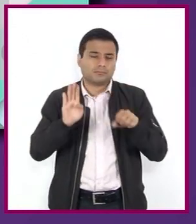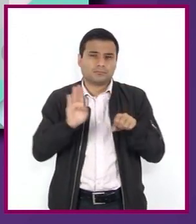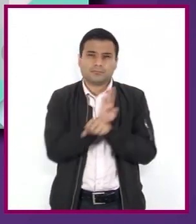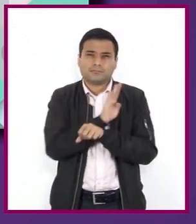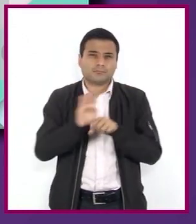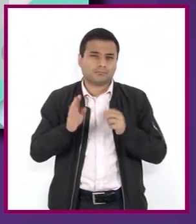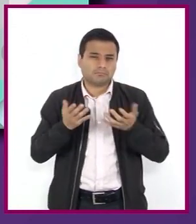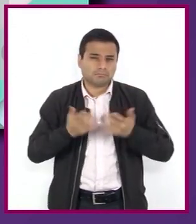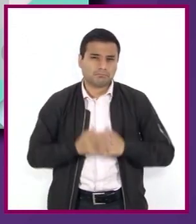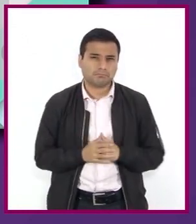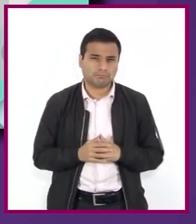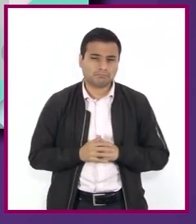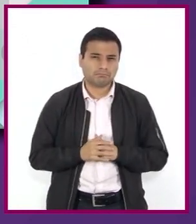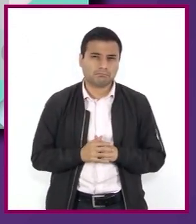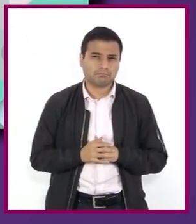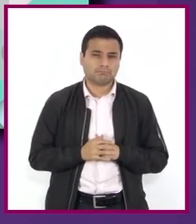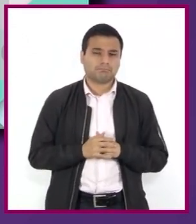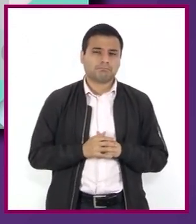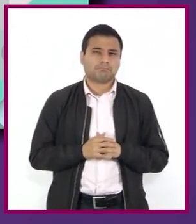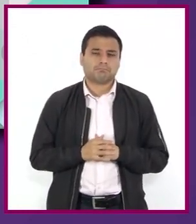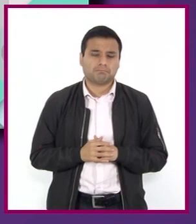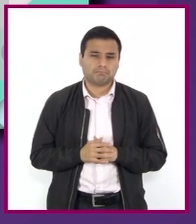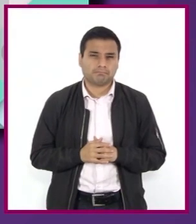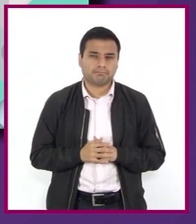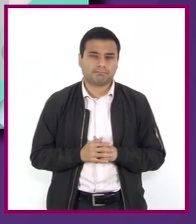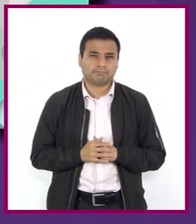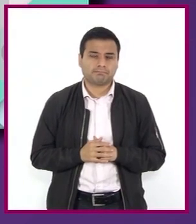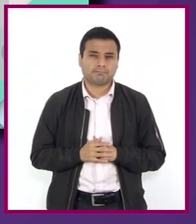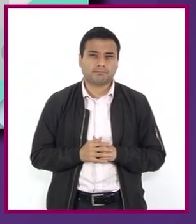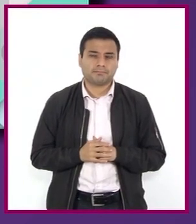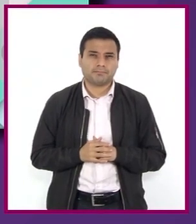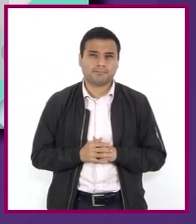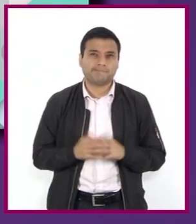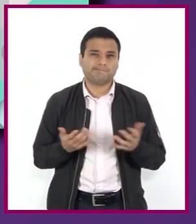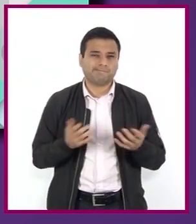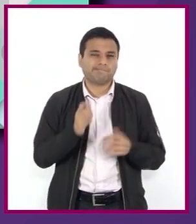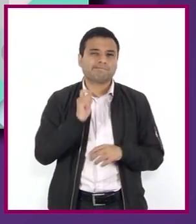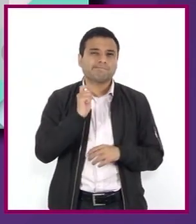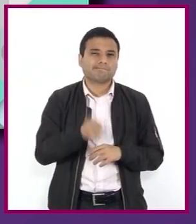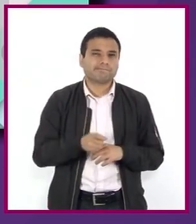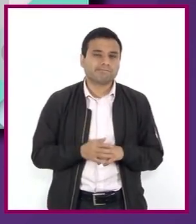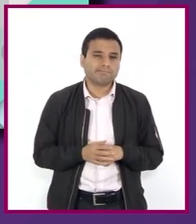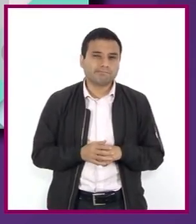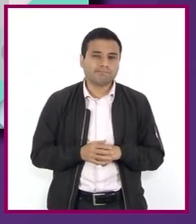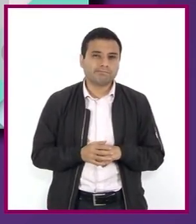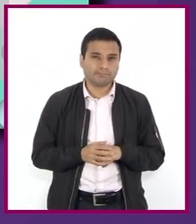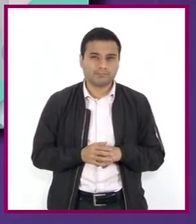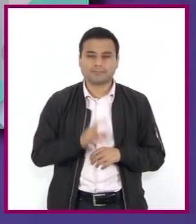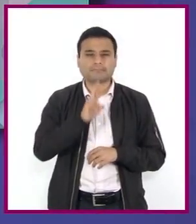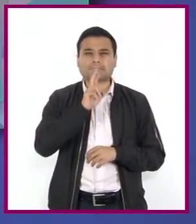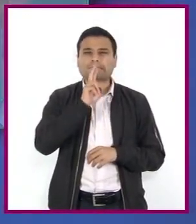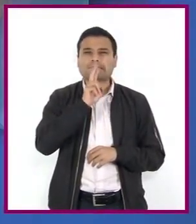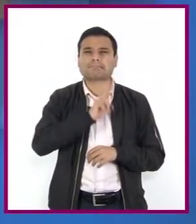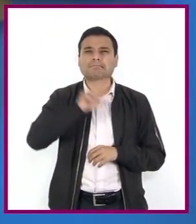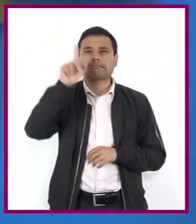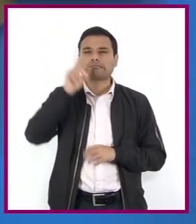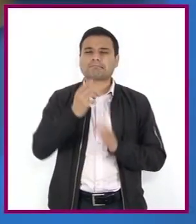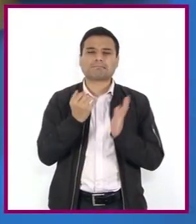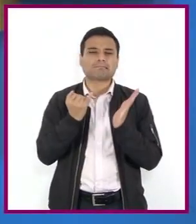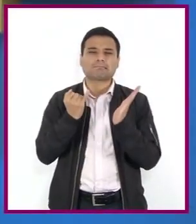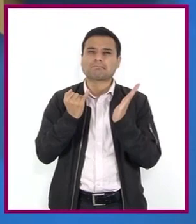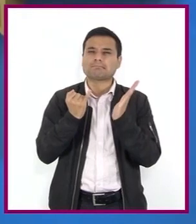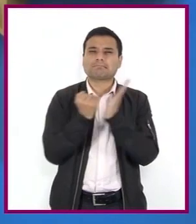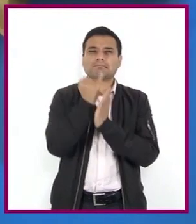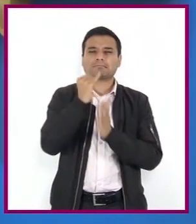no hubiera invertido nada de dinero en publicidad. Por lo tanto, la decisión más sensata para invertir en